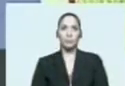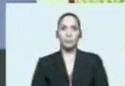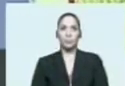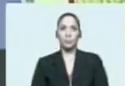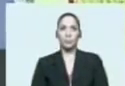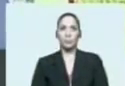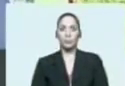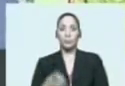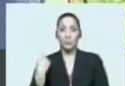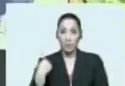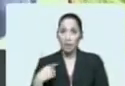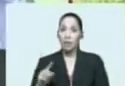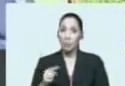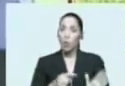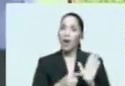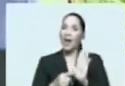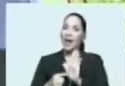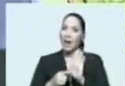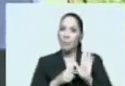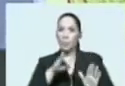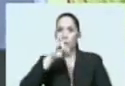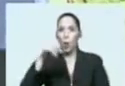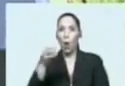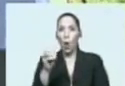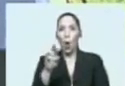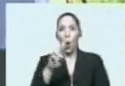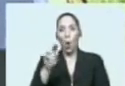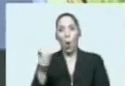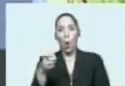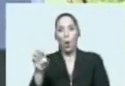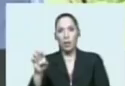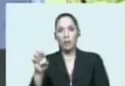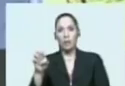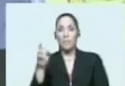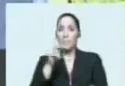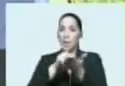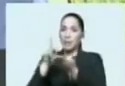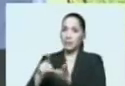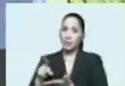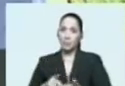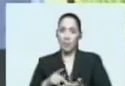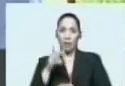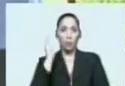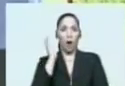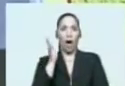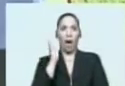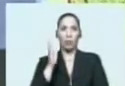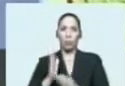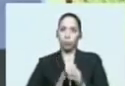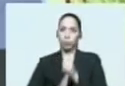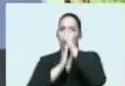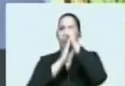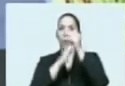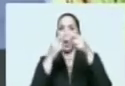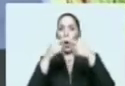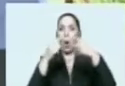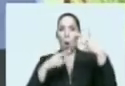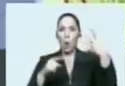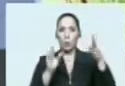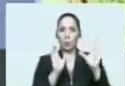tenemos el ejemplo de jorge rodríguez participando en actos en homenaje a mártires de otros partidos y de otras organizaciones